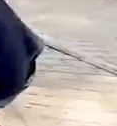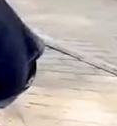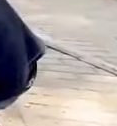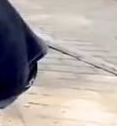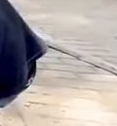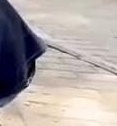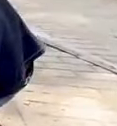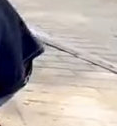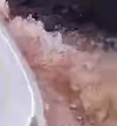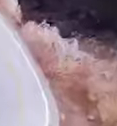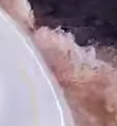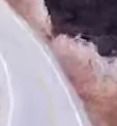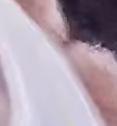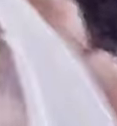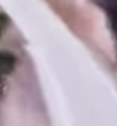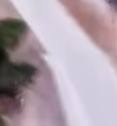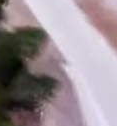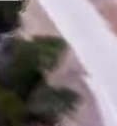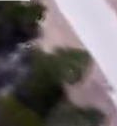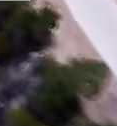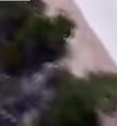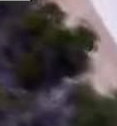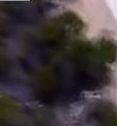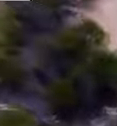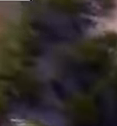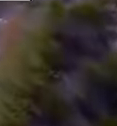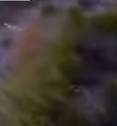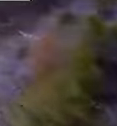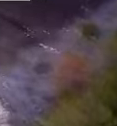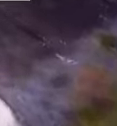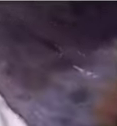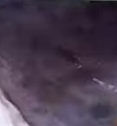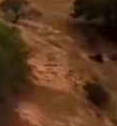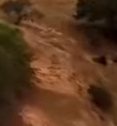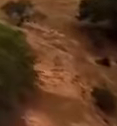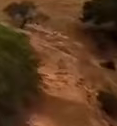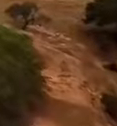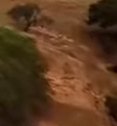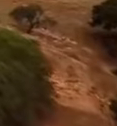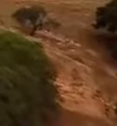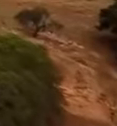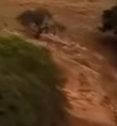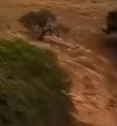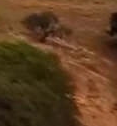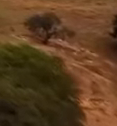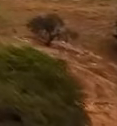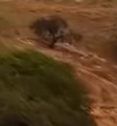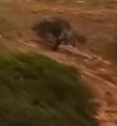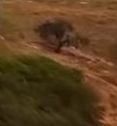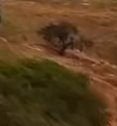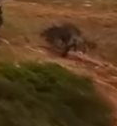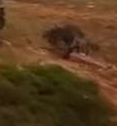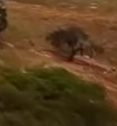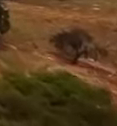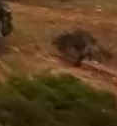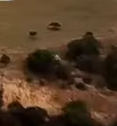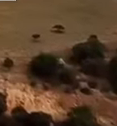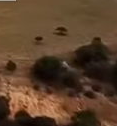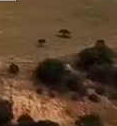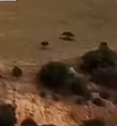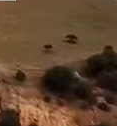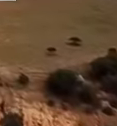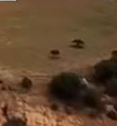alta montaña oaxaqueña. En colaboración con el Instituto Nacional de Pueblos Indígenas y gracias al esfuerzo de las mujeres y hombres de estas comunidades,